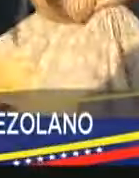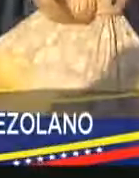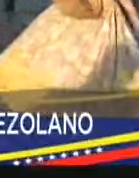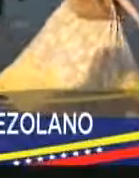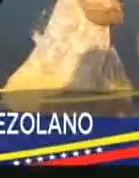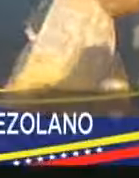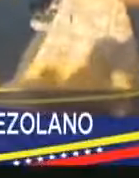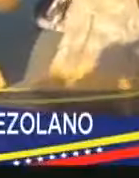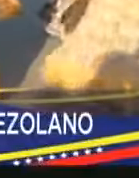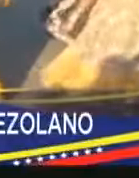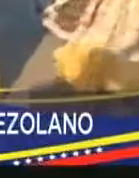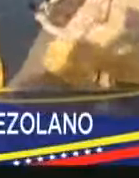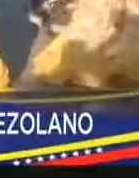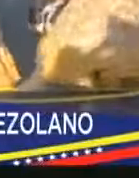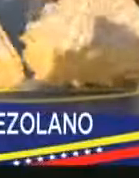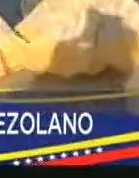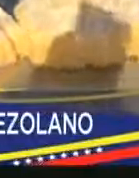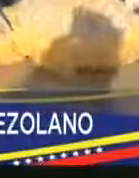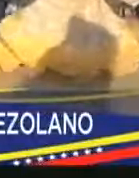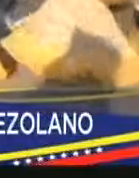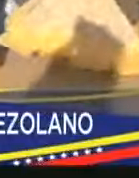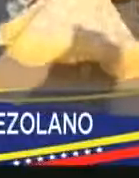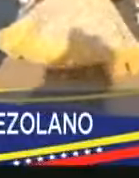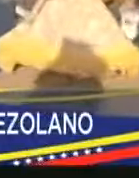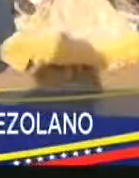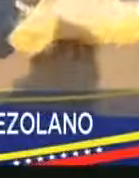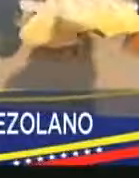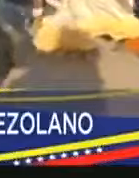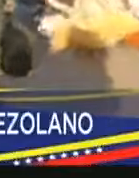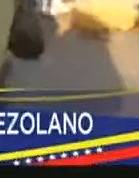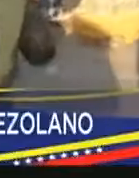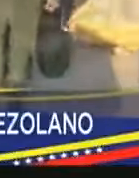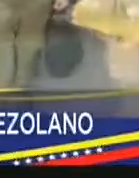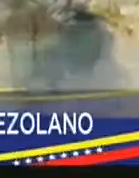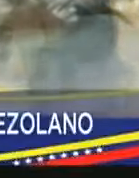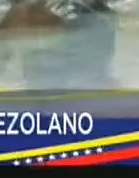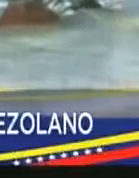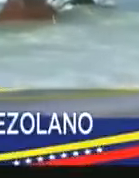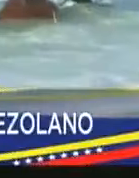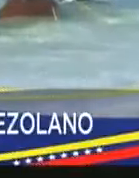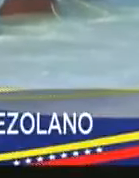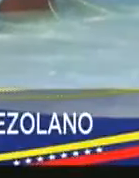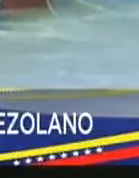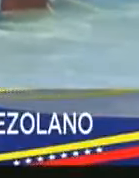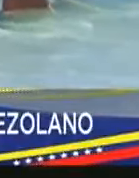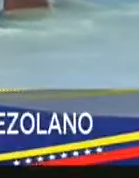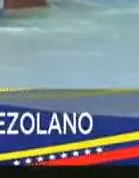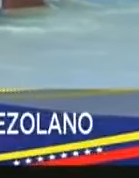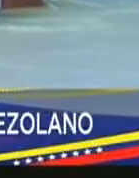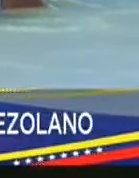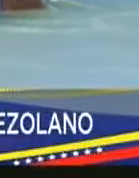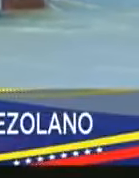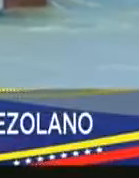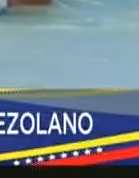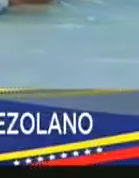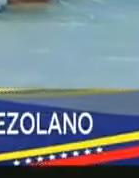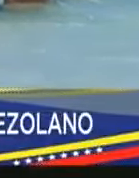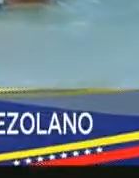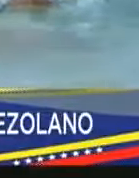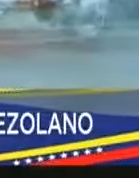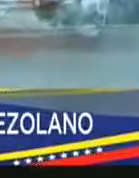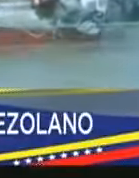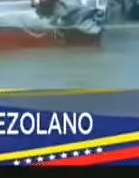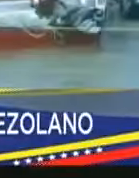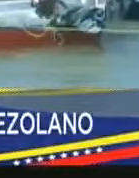y llegaba la vecina. Oye, caramba, con la cerda de cangrejo. Presidente de la República, cómo